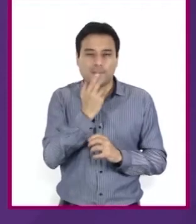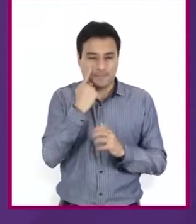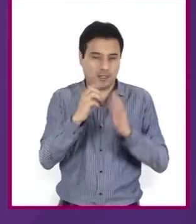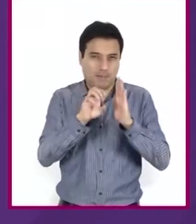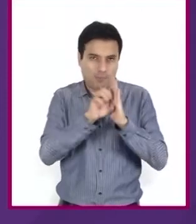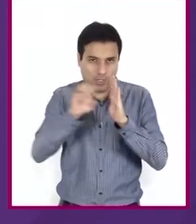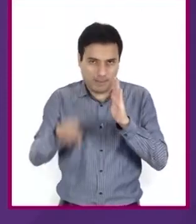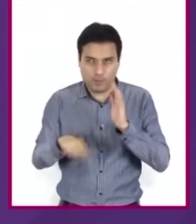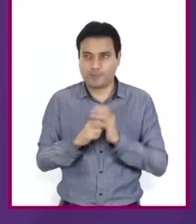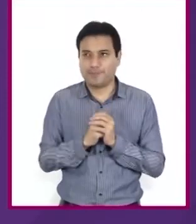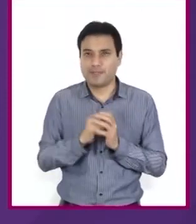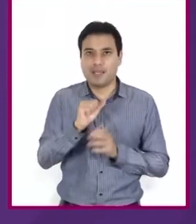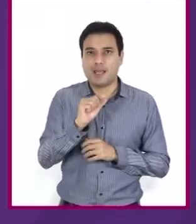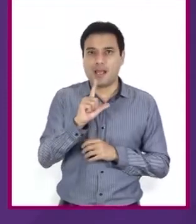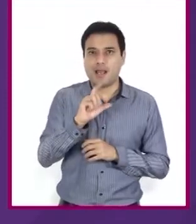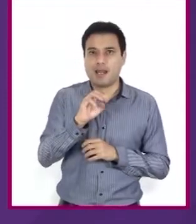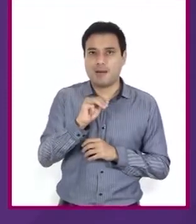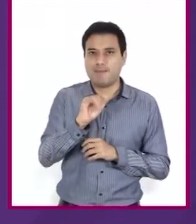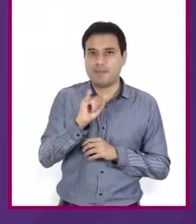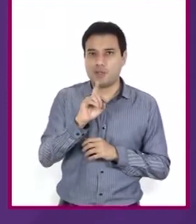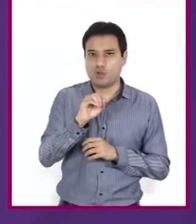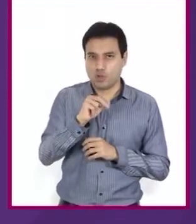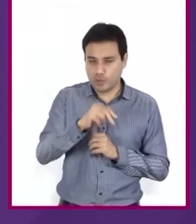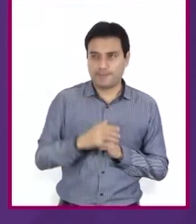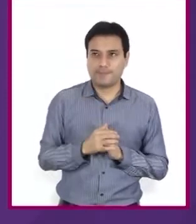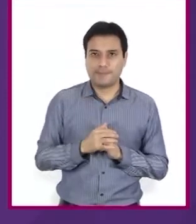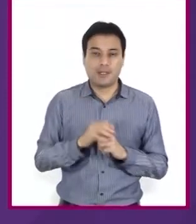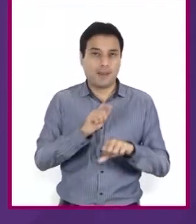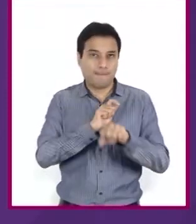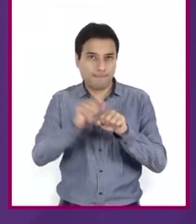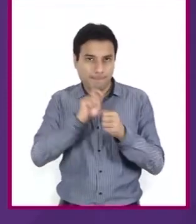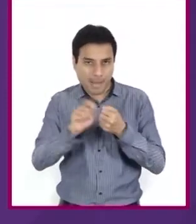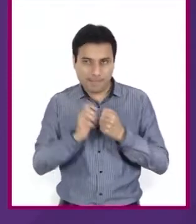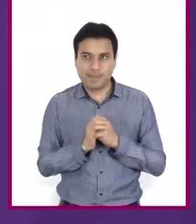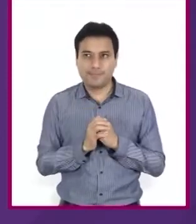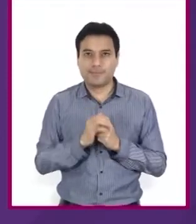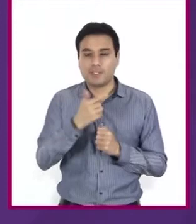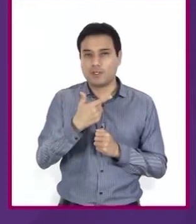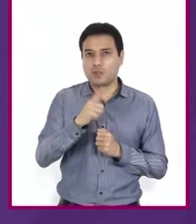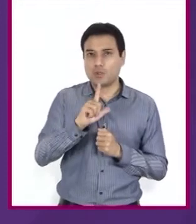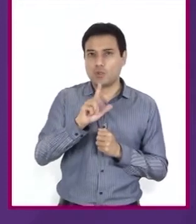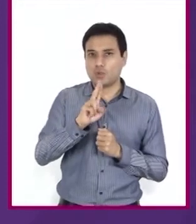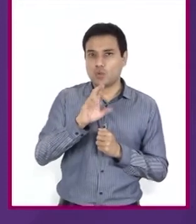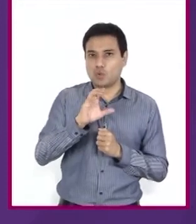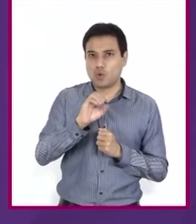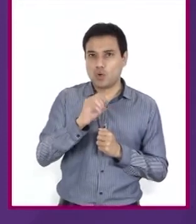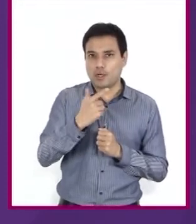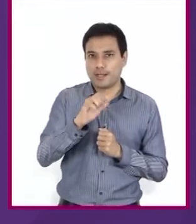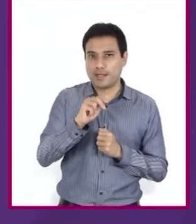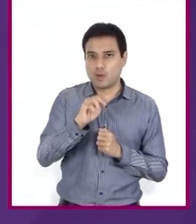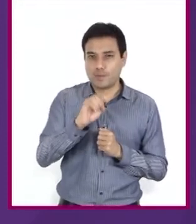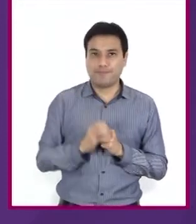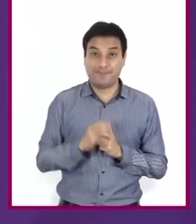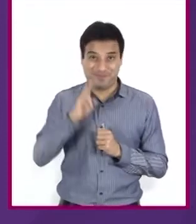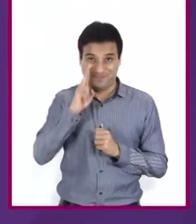Ejemplos, almidón de cereales, las papas y el glucógeno. Como podemos observar, la glucosa